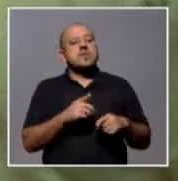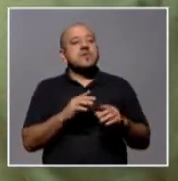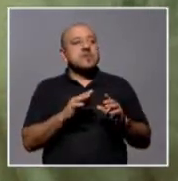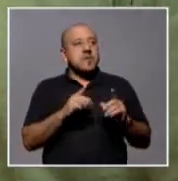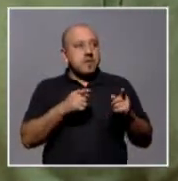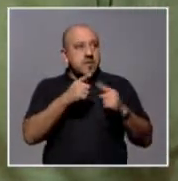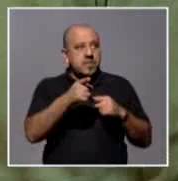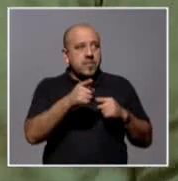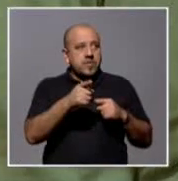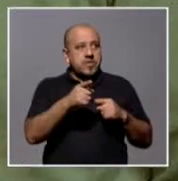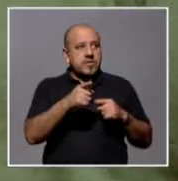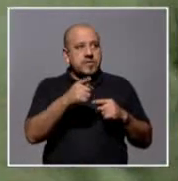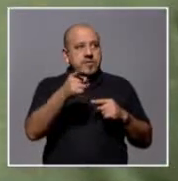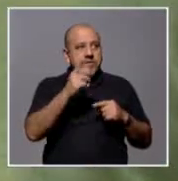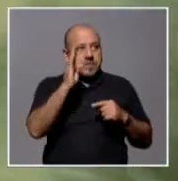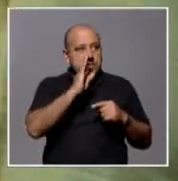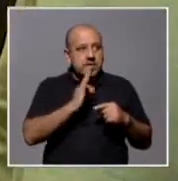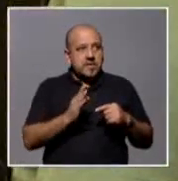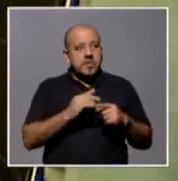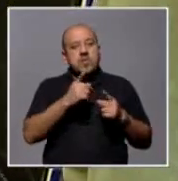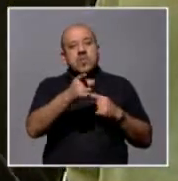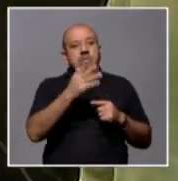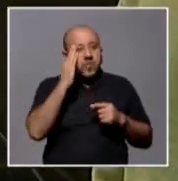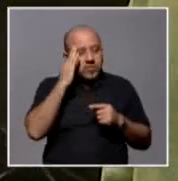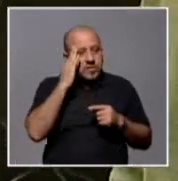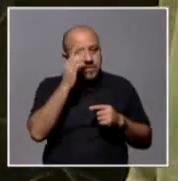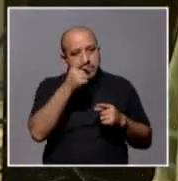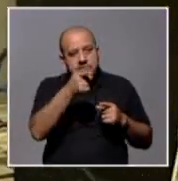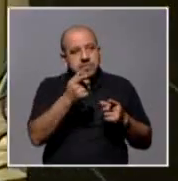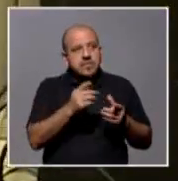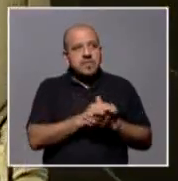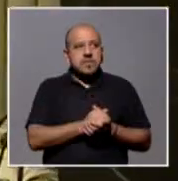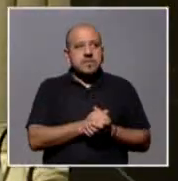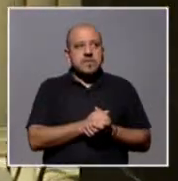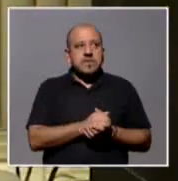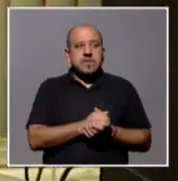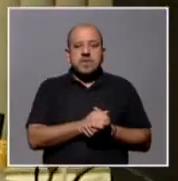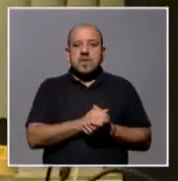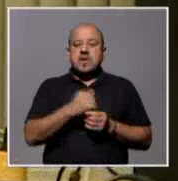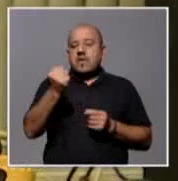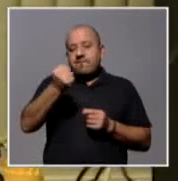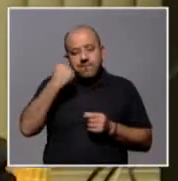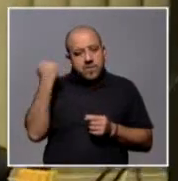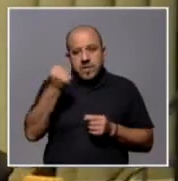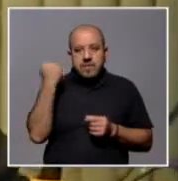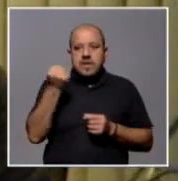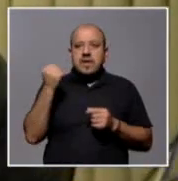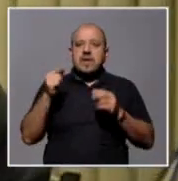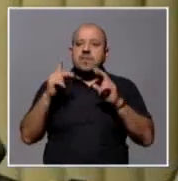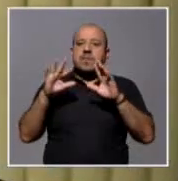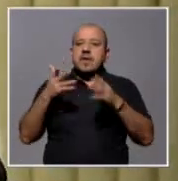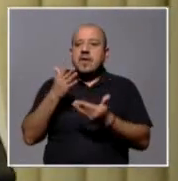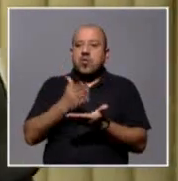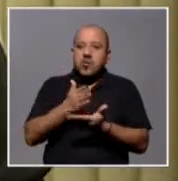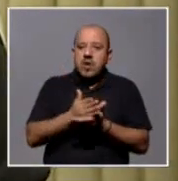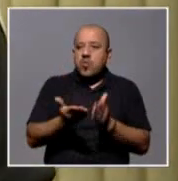una visión de extranjero radicado aquí, ¿cómo ves ese sistema colaborativo? No, es fundamental para el suceso de todo lo que está pasando, que